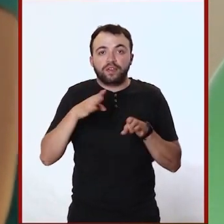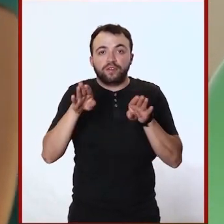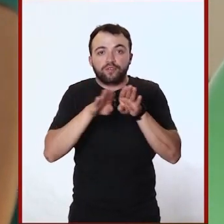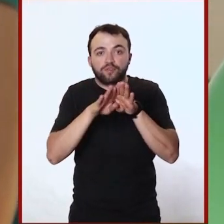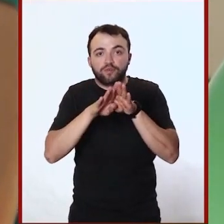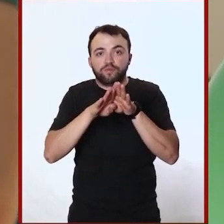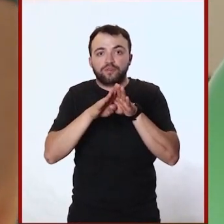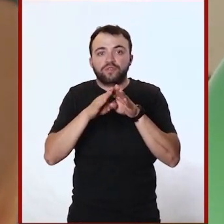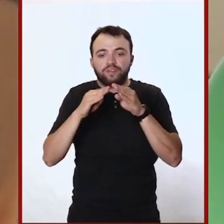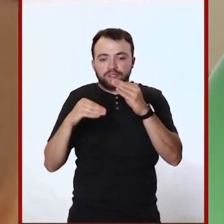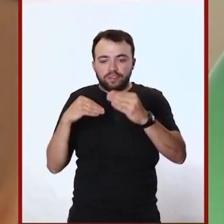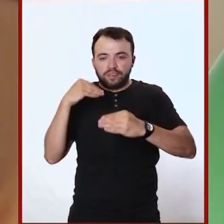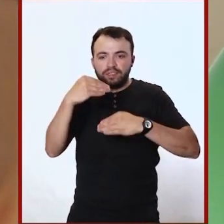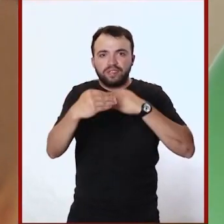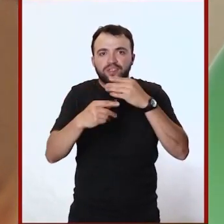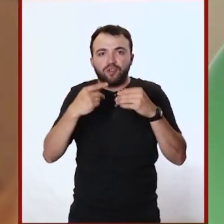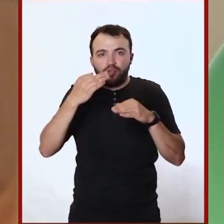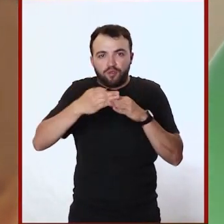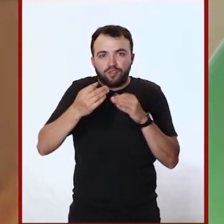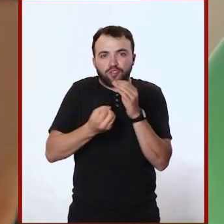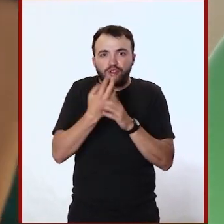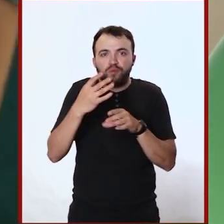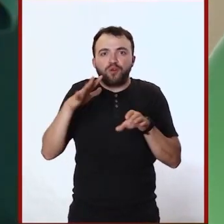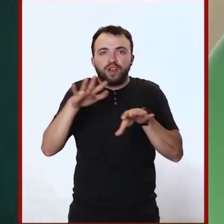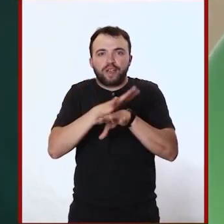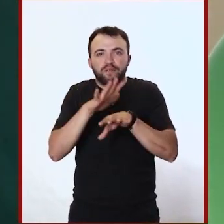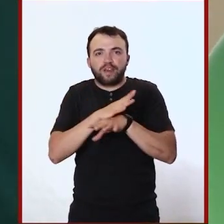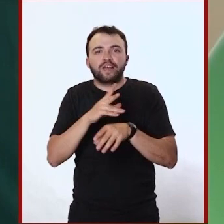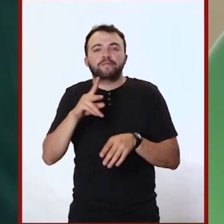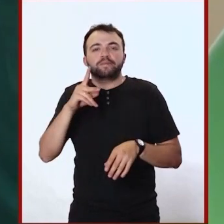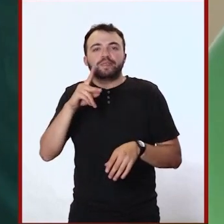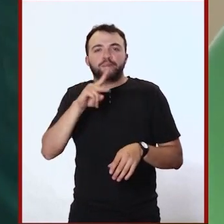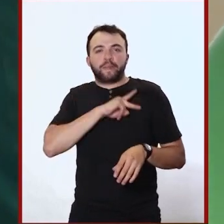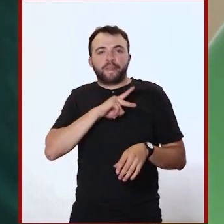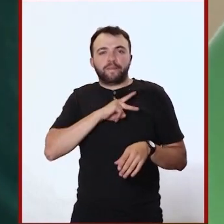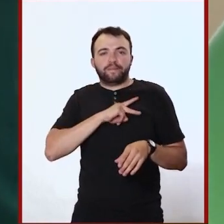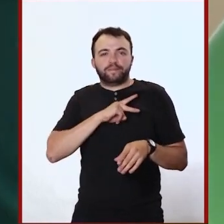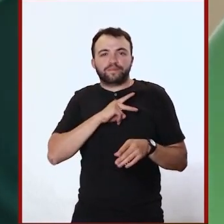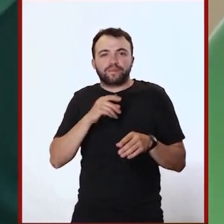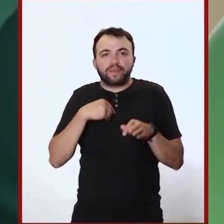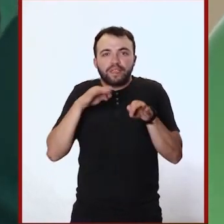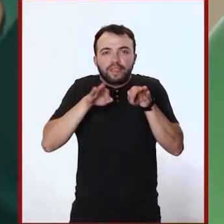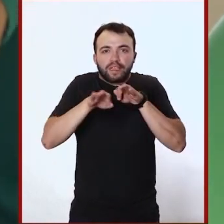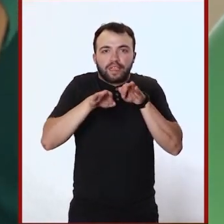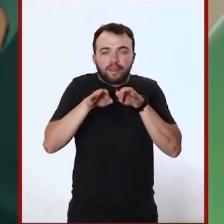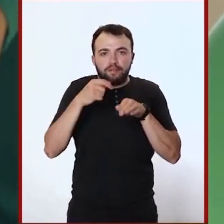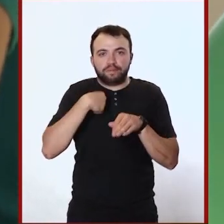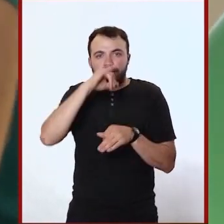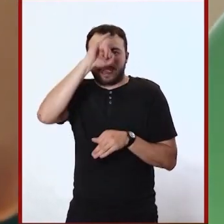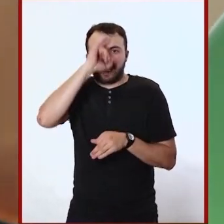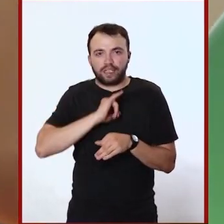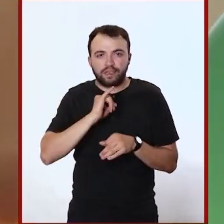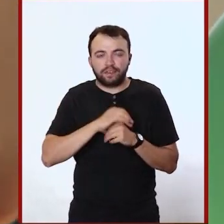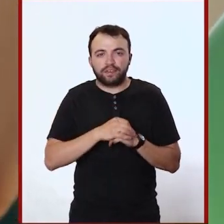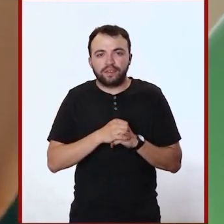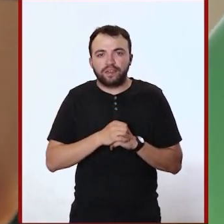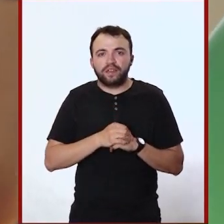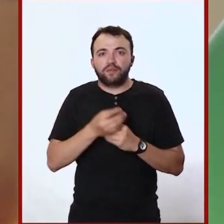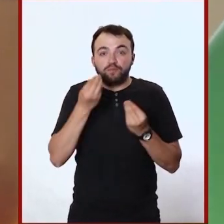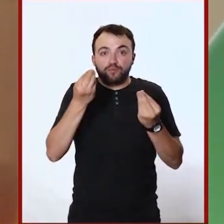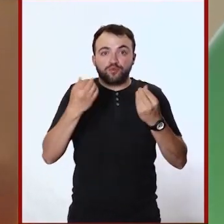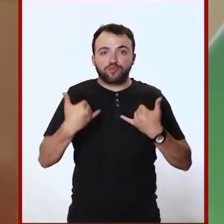mismo. Esto es, no estar solamente dependiendo de que alguien más nos contrate, sino muchas veces creo que para muchos jóvenes nos